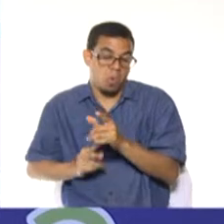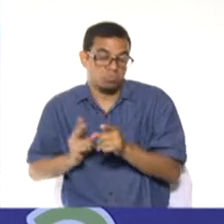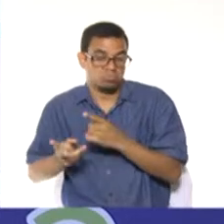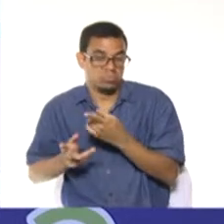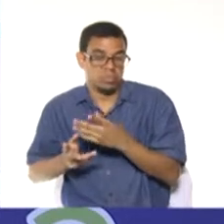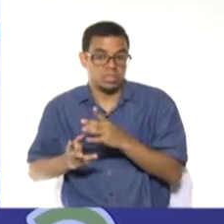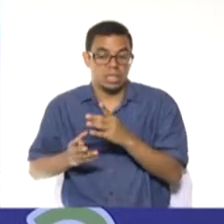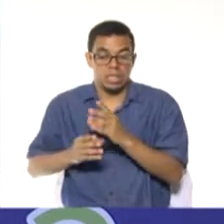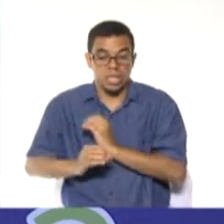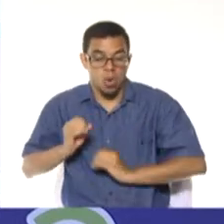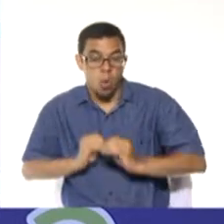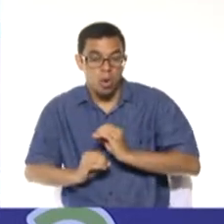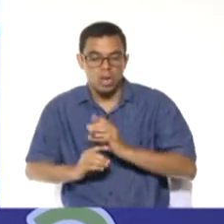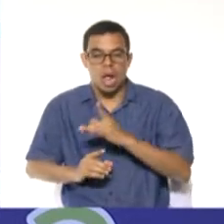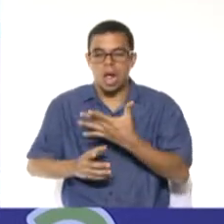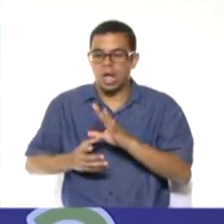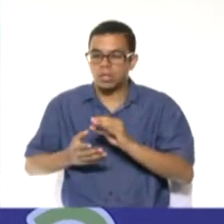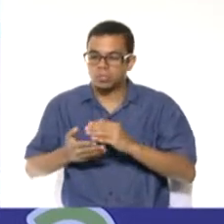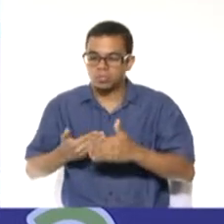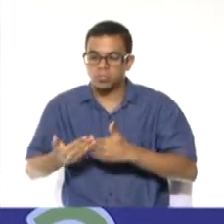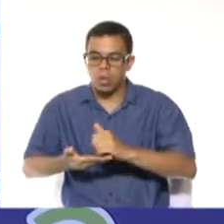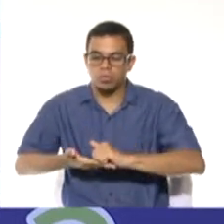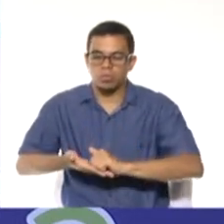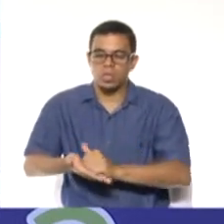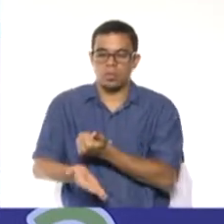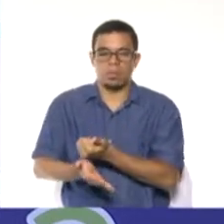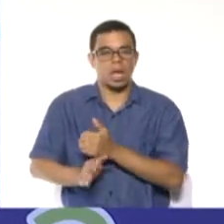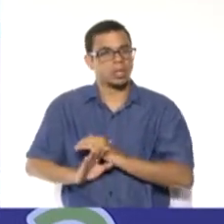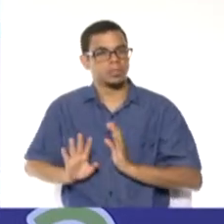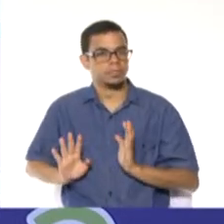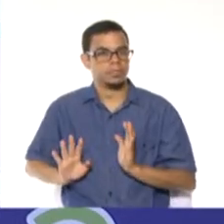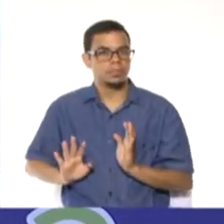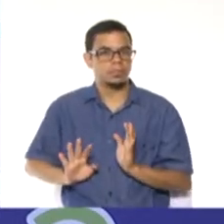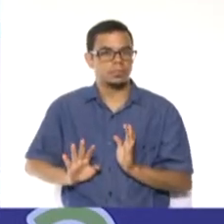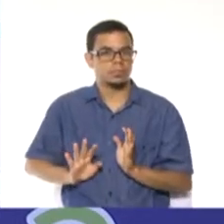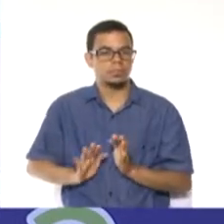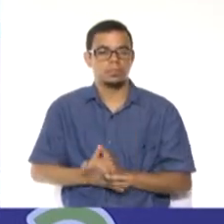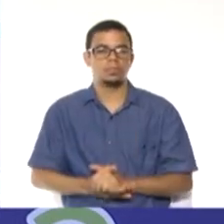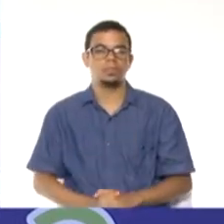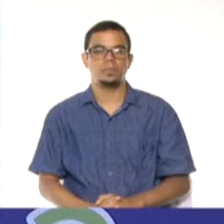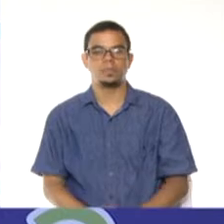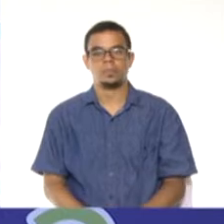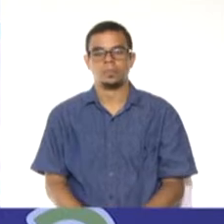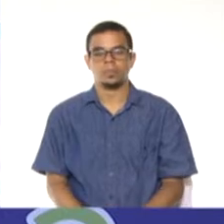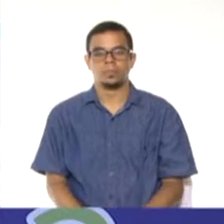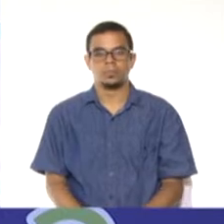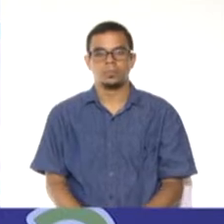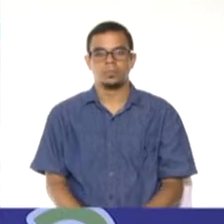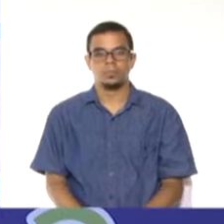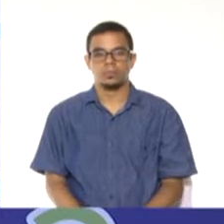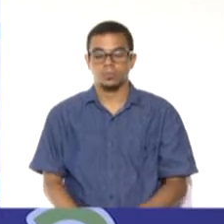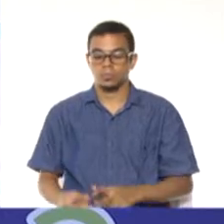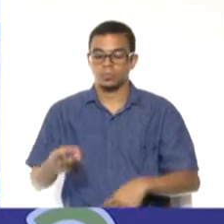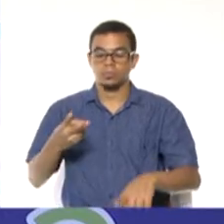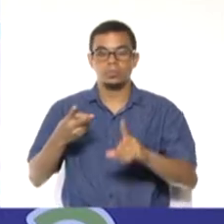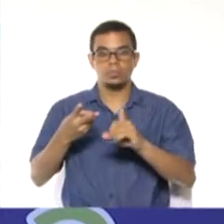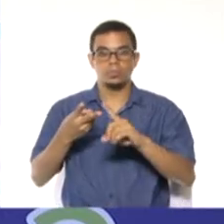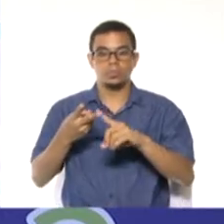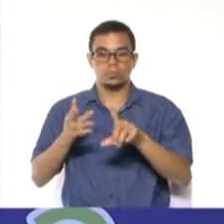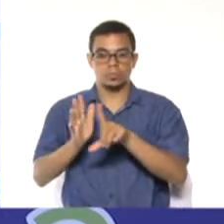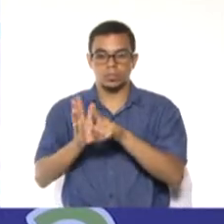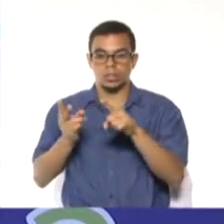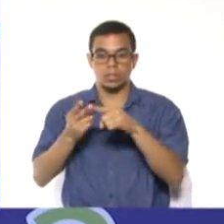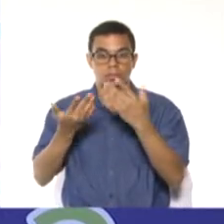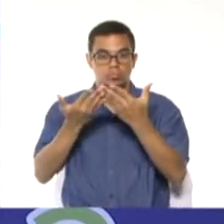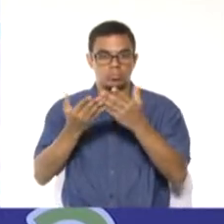¿qué iba a pasar? Iba a aparecer y iba a desaparecer. ¿Ok? Otra de las leyes que que